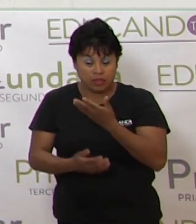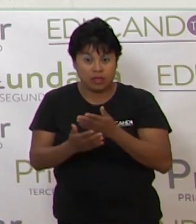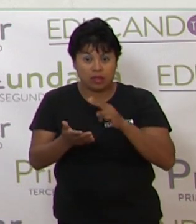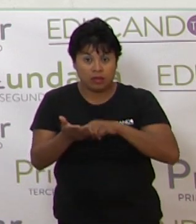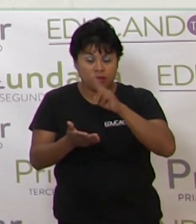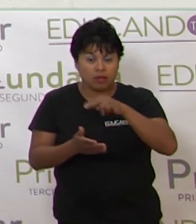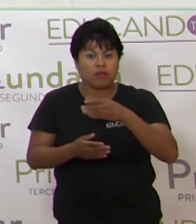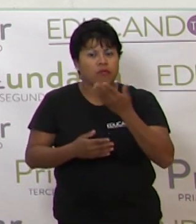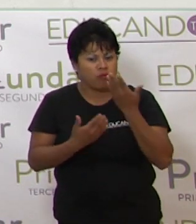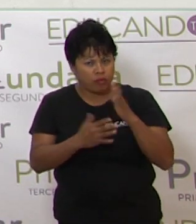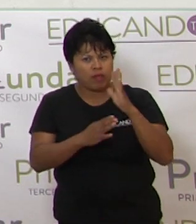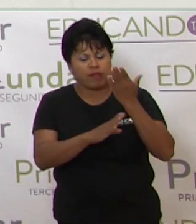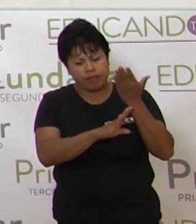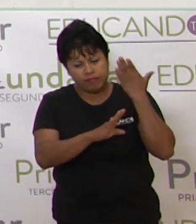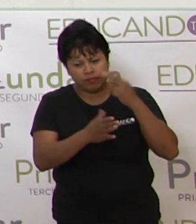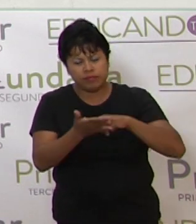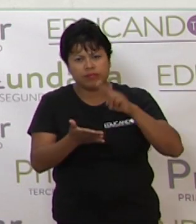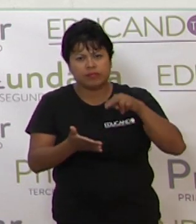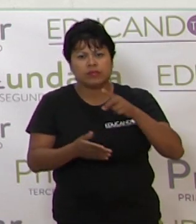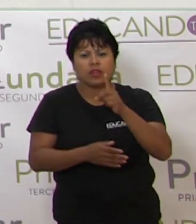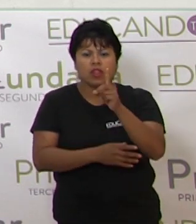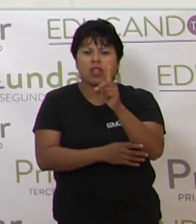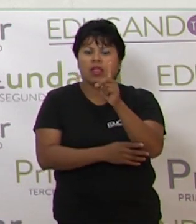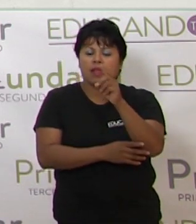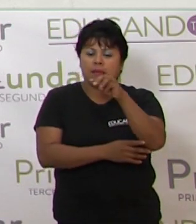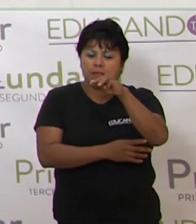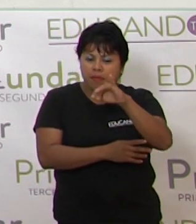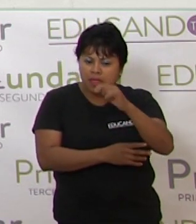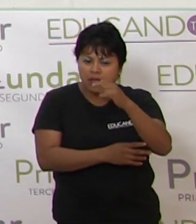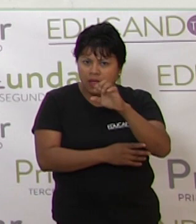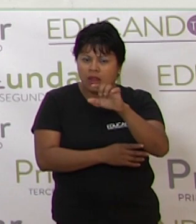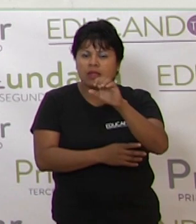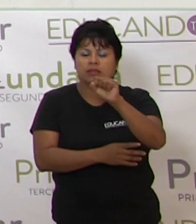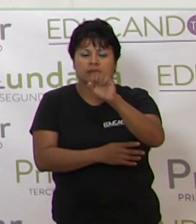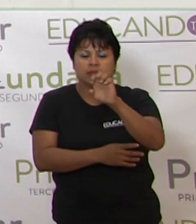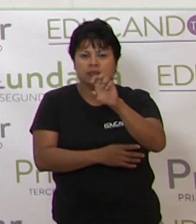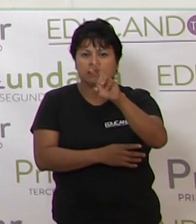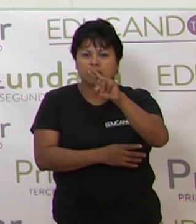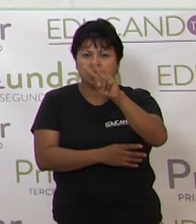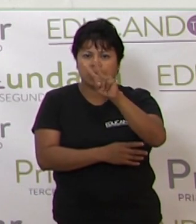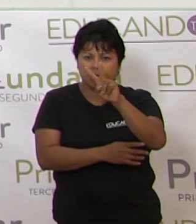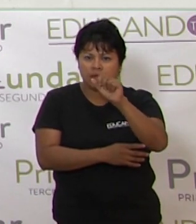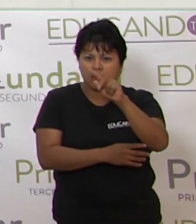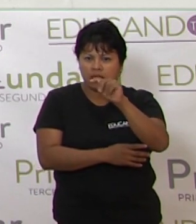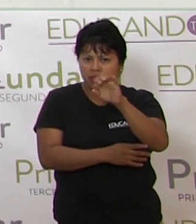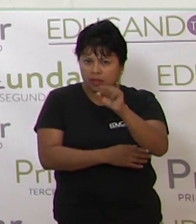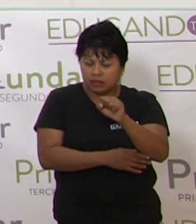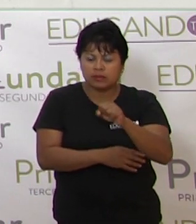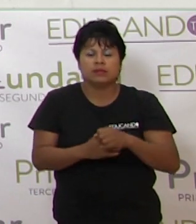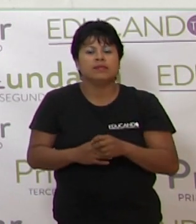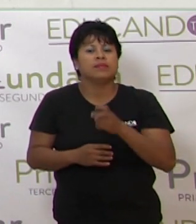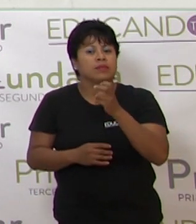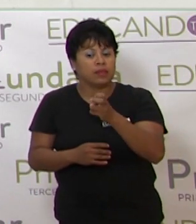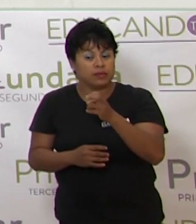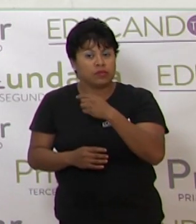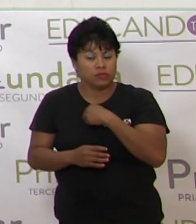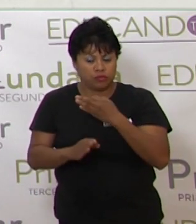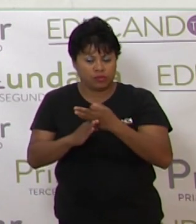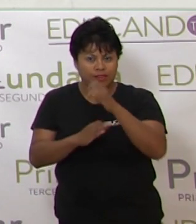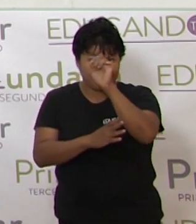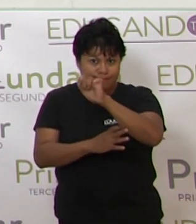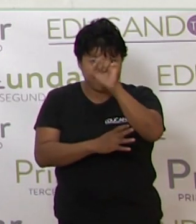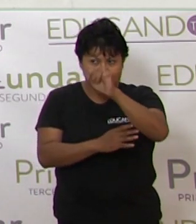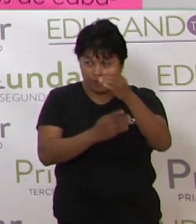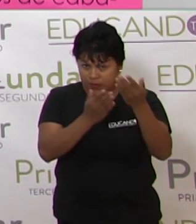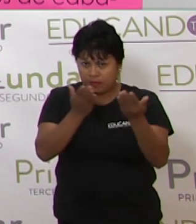fue escrita, como ya lo dije, por don Miguel Cervantes de Saavedra. Y bueno, en mi análisis que está aquí en el